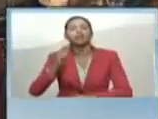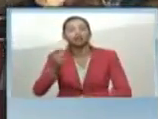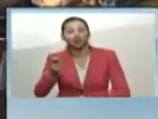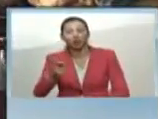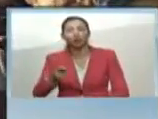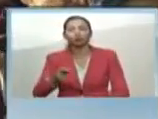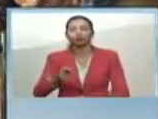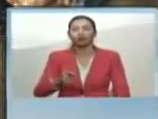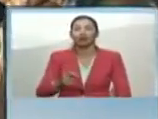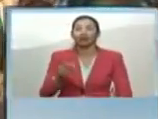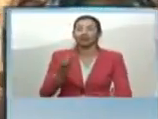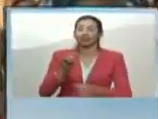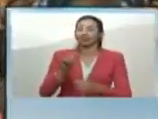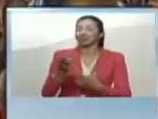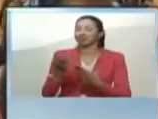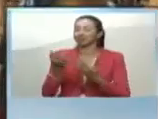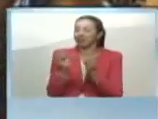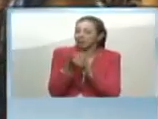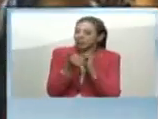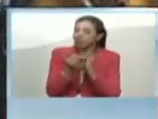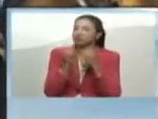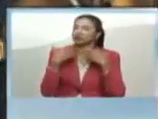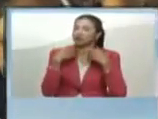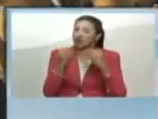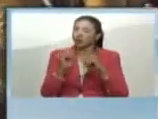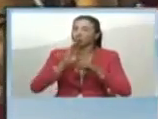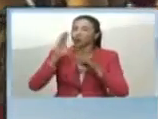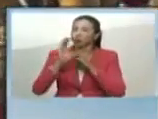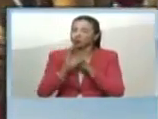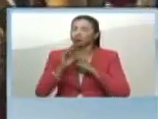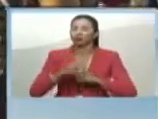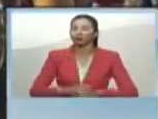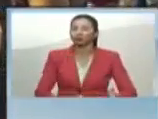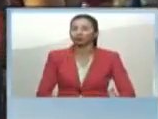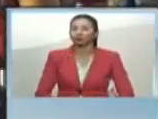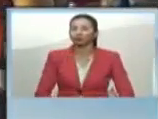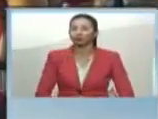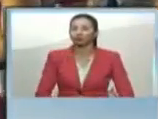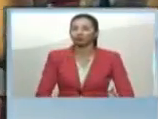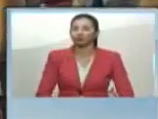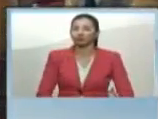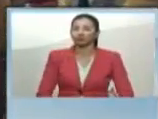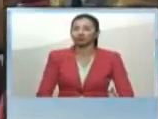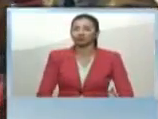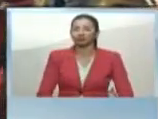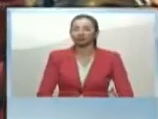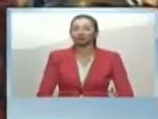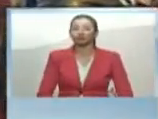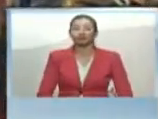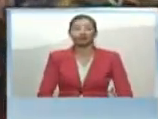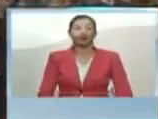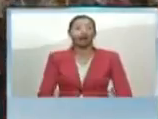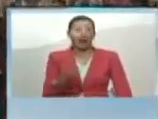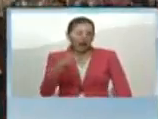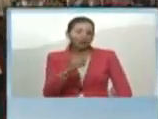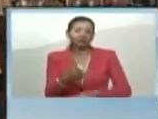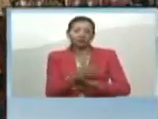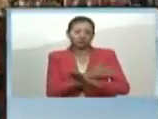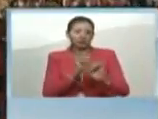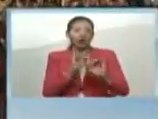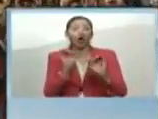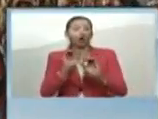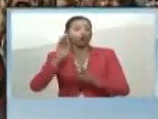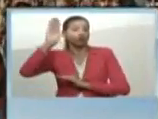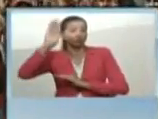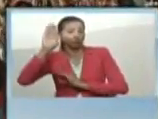Pensiones. Deporte. Deporte. Salud. Salud. Cultura. Cultura. Que estén creados. Que estén creados. O por crear. O por